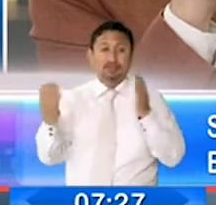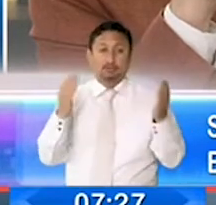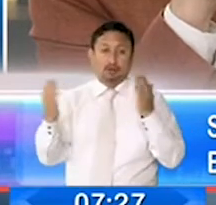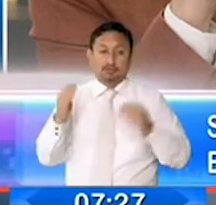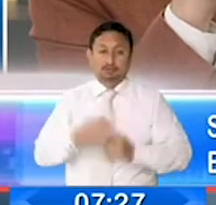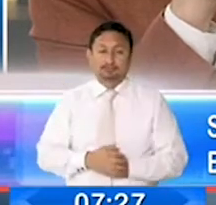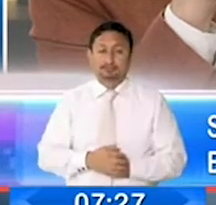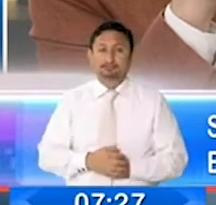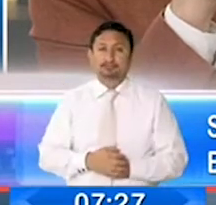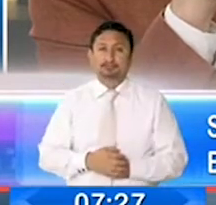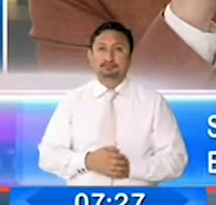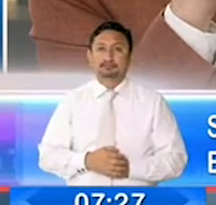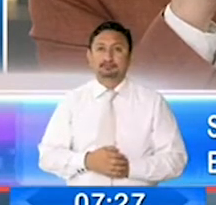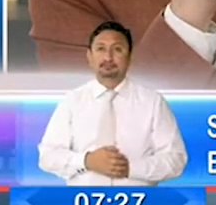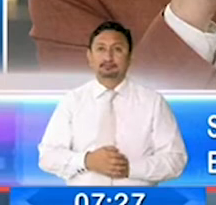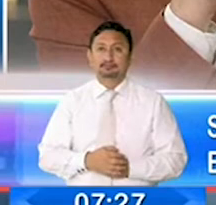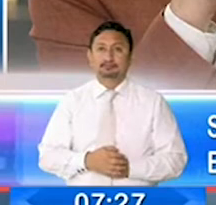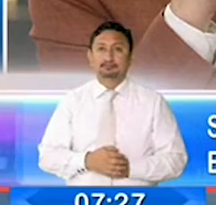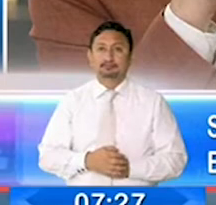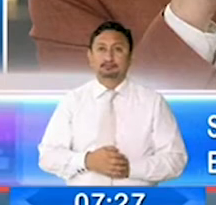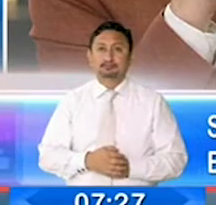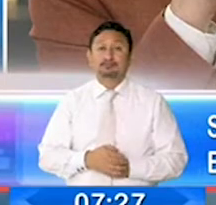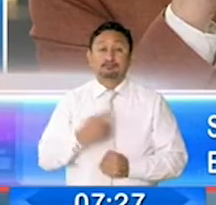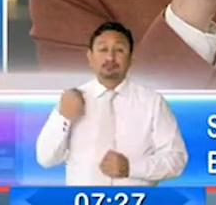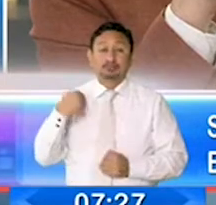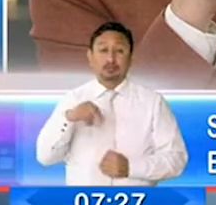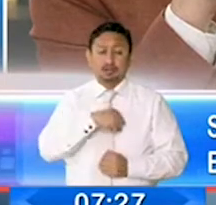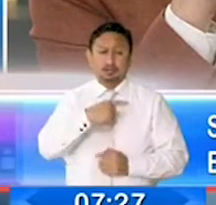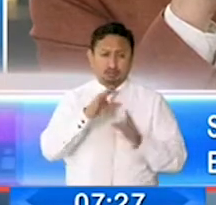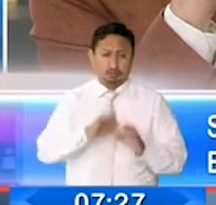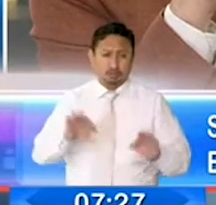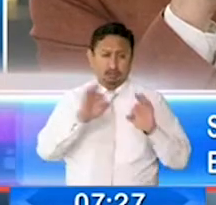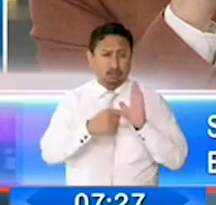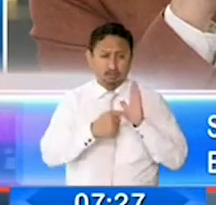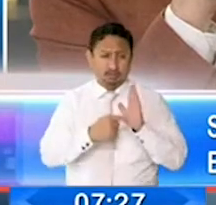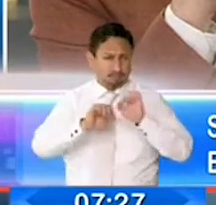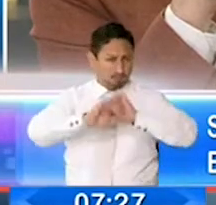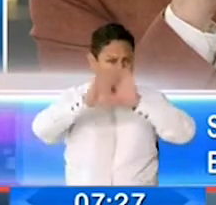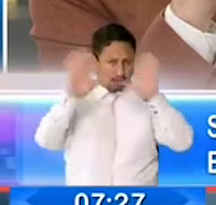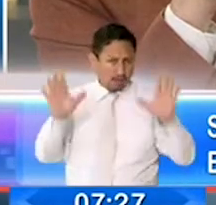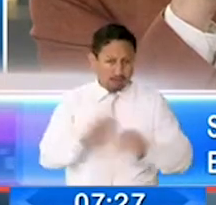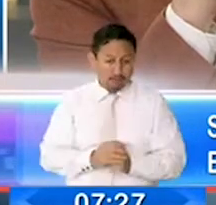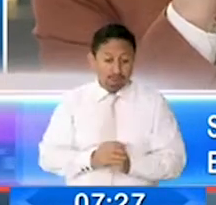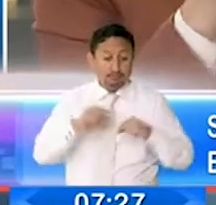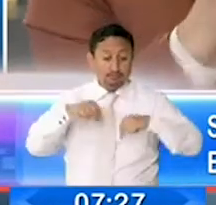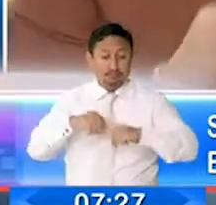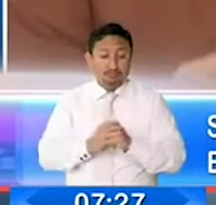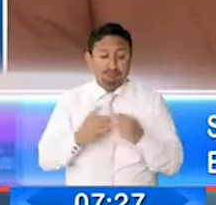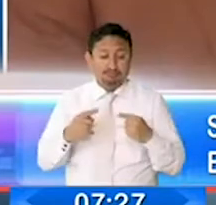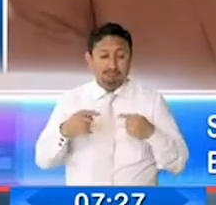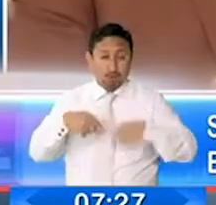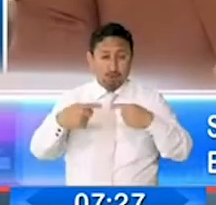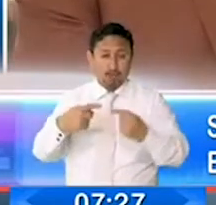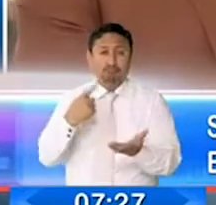temporales. Nosotros, como jueces, esto es importante decirlo así, un lenguaje muy claro, ¿no? Tenemos audiencias todos los